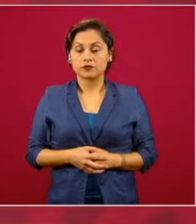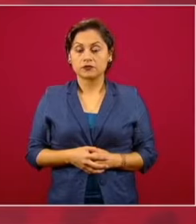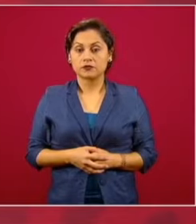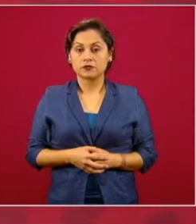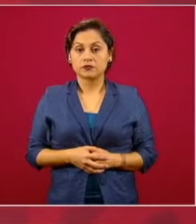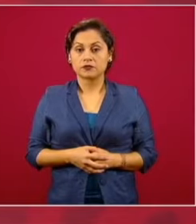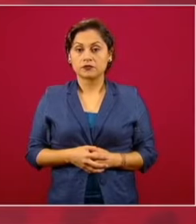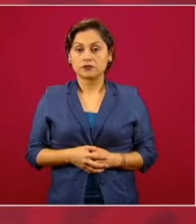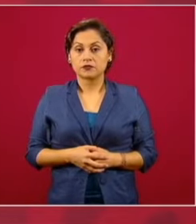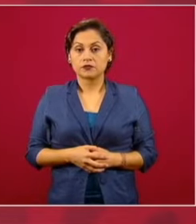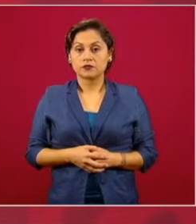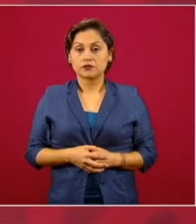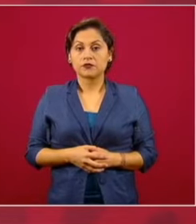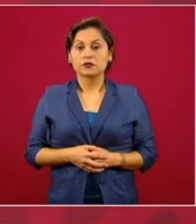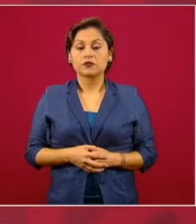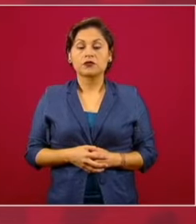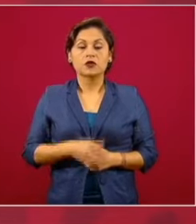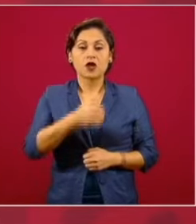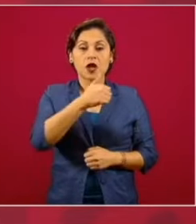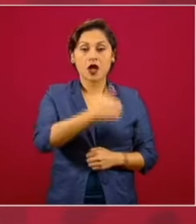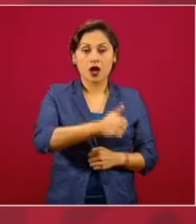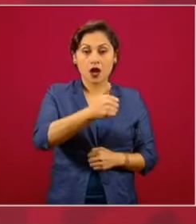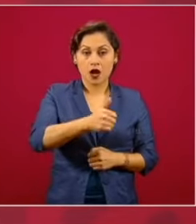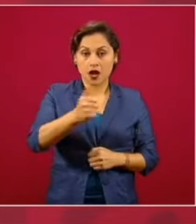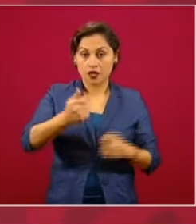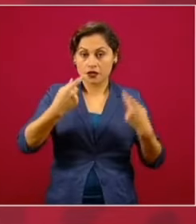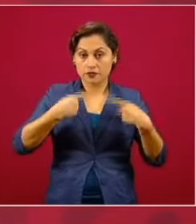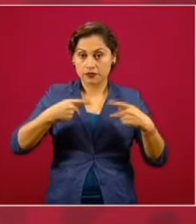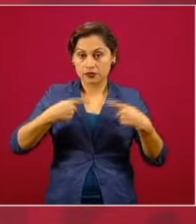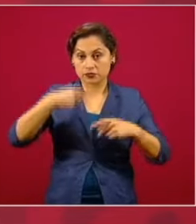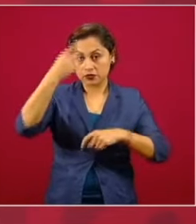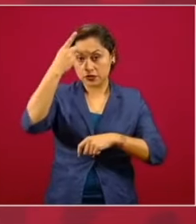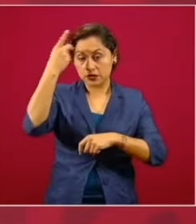significan patrimonios de